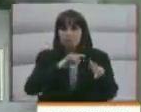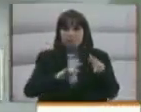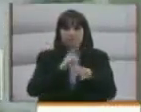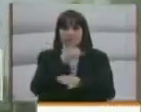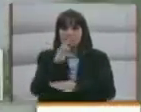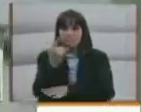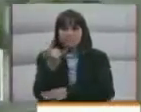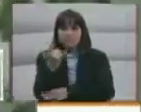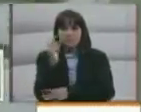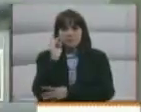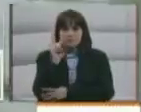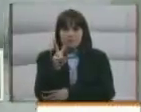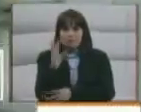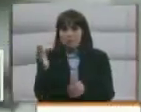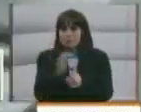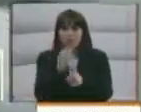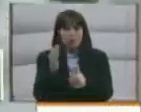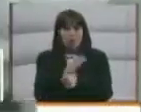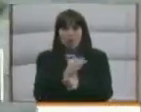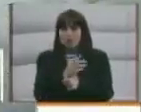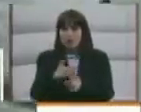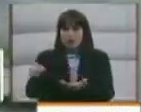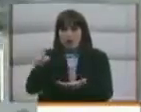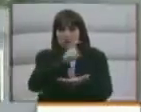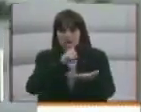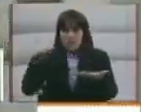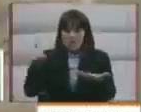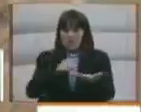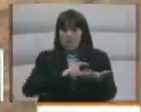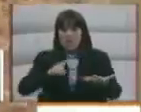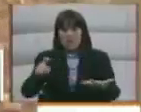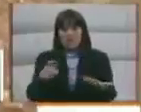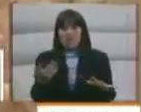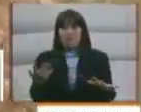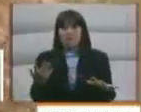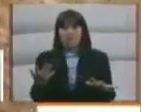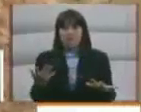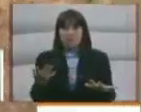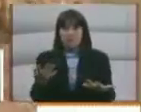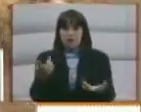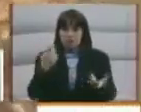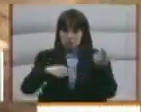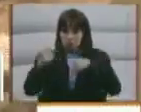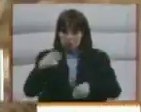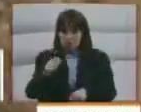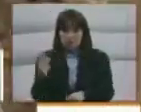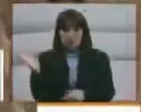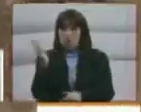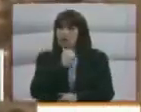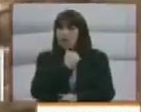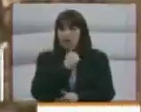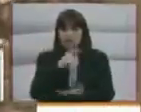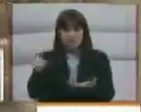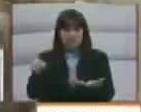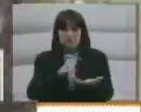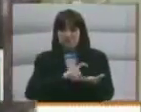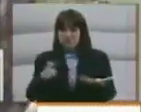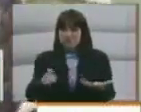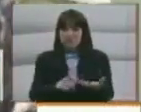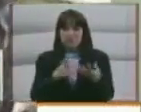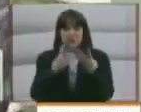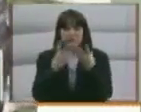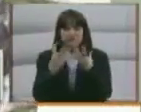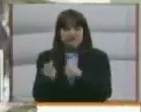tenemos es que no se consigue el insecticida. En la tienda donde uno lo va a buscar no se consigue y entonces, bueno, hay que